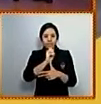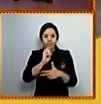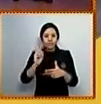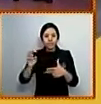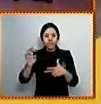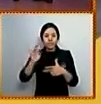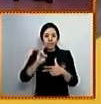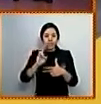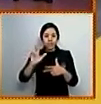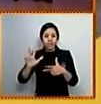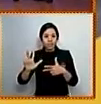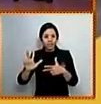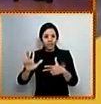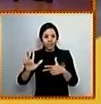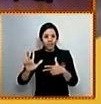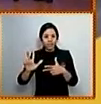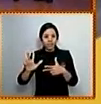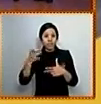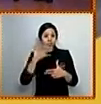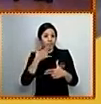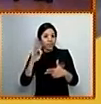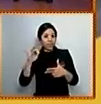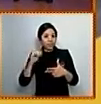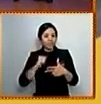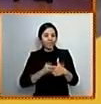73, último número. Suerte.